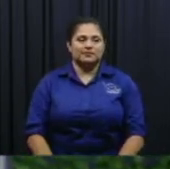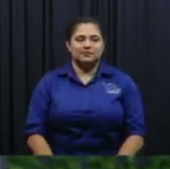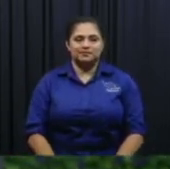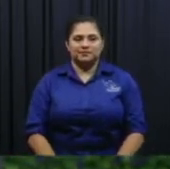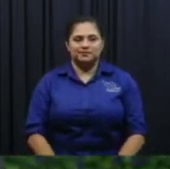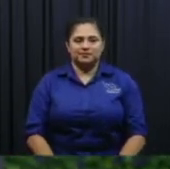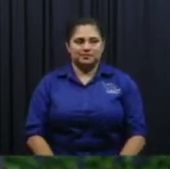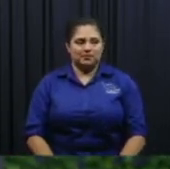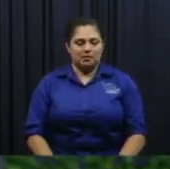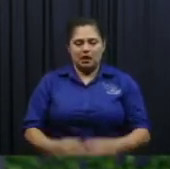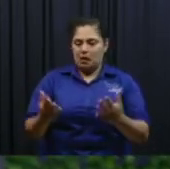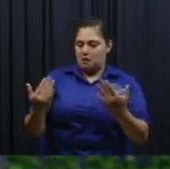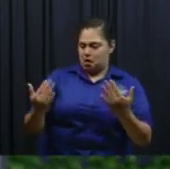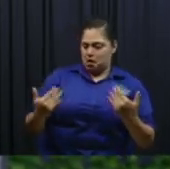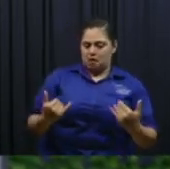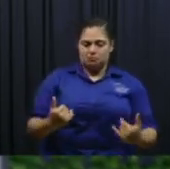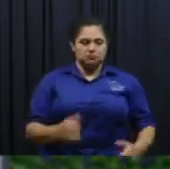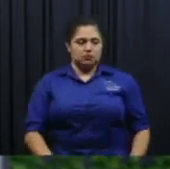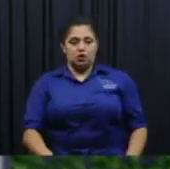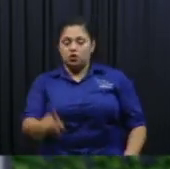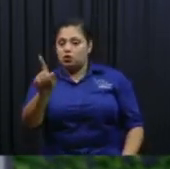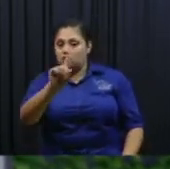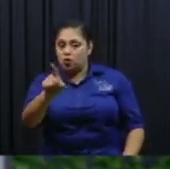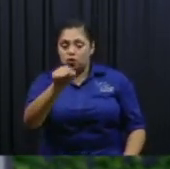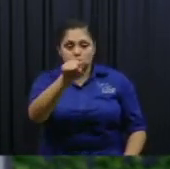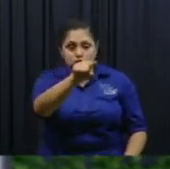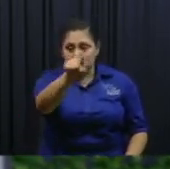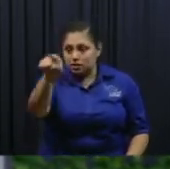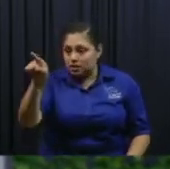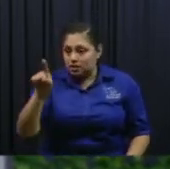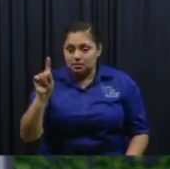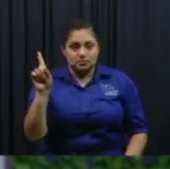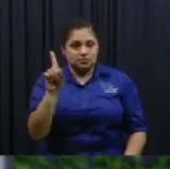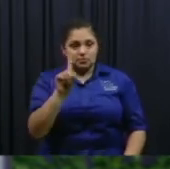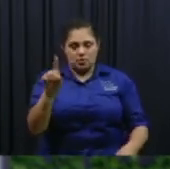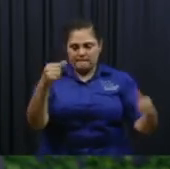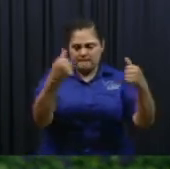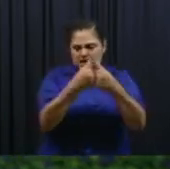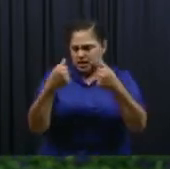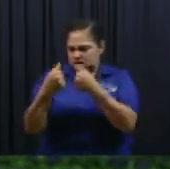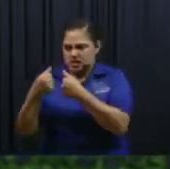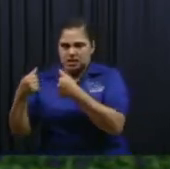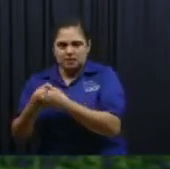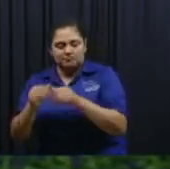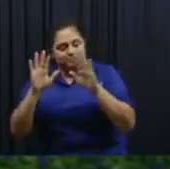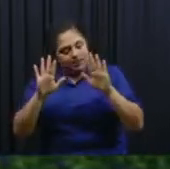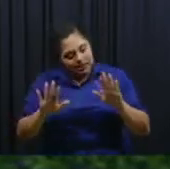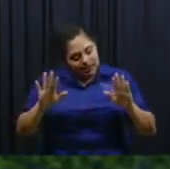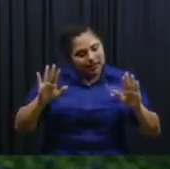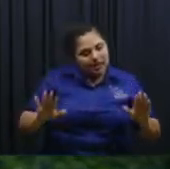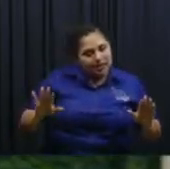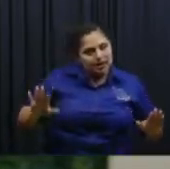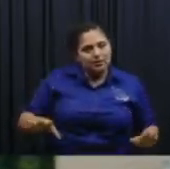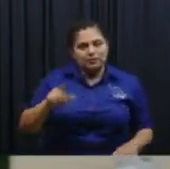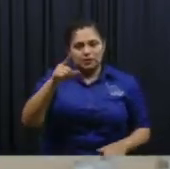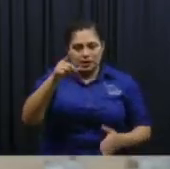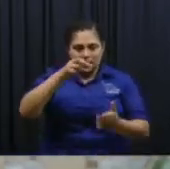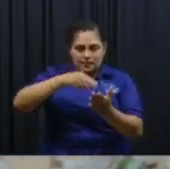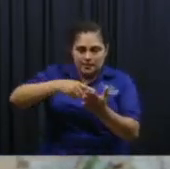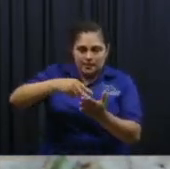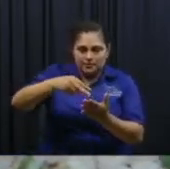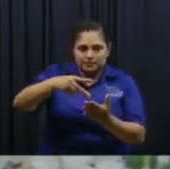a que se venga pues Cuántos demonios no no no no no no no no Tranquilo tranquilo vaya caminando